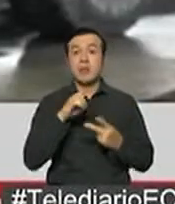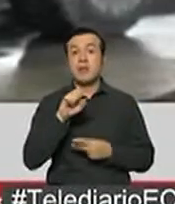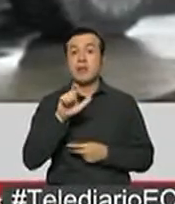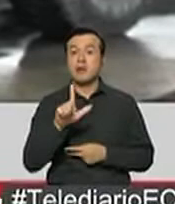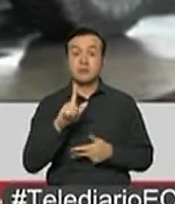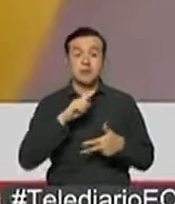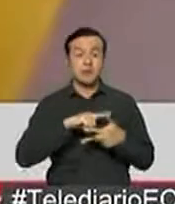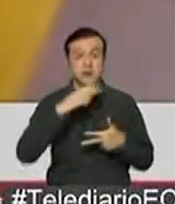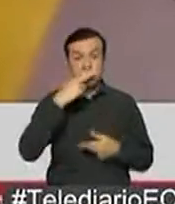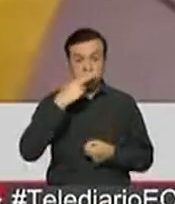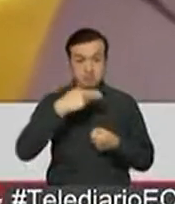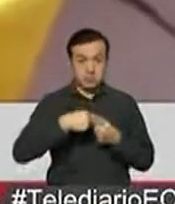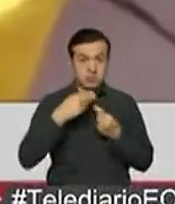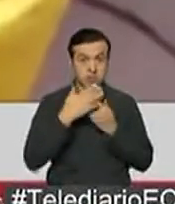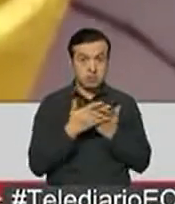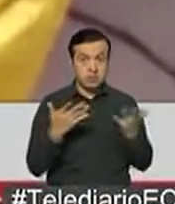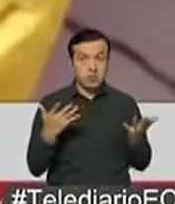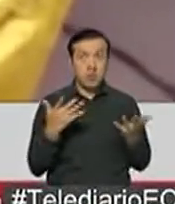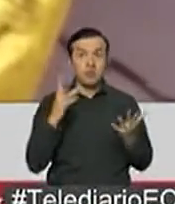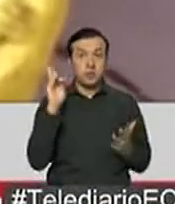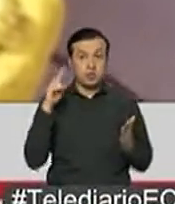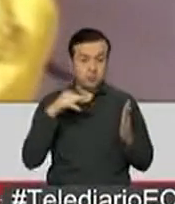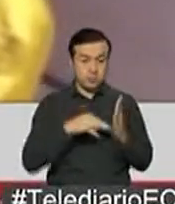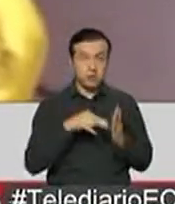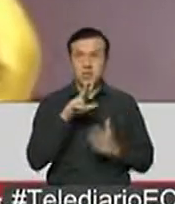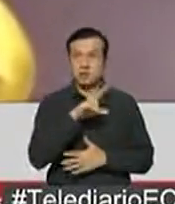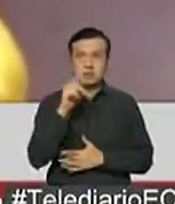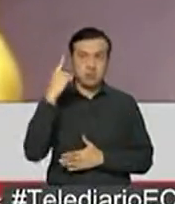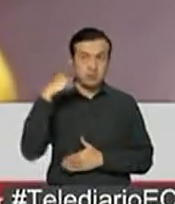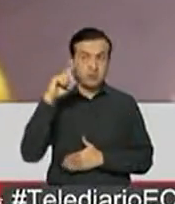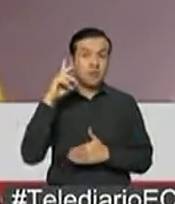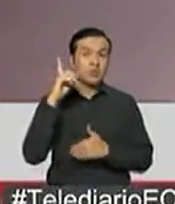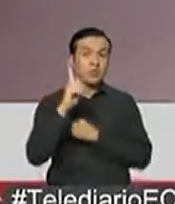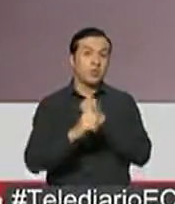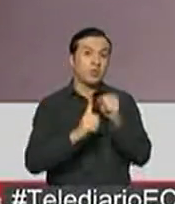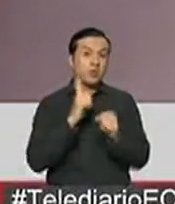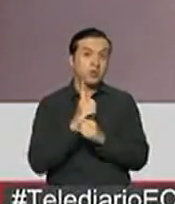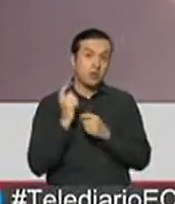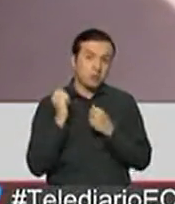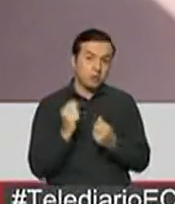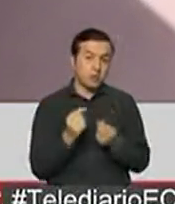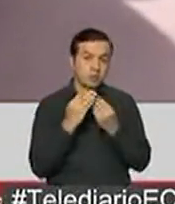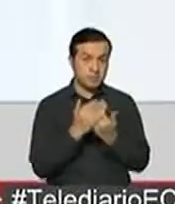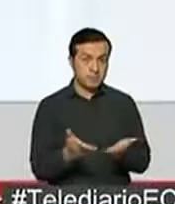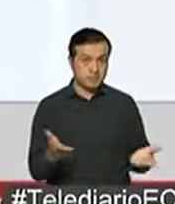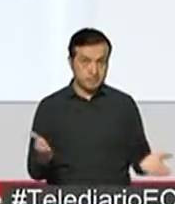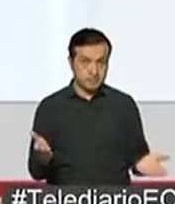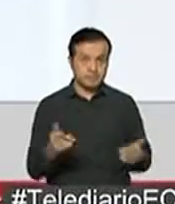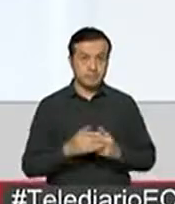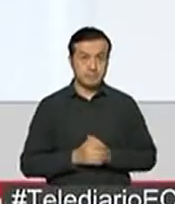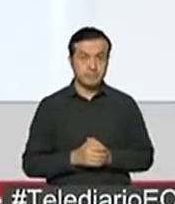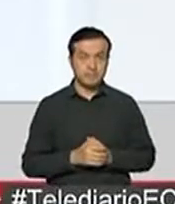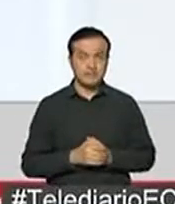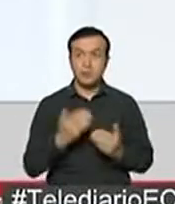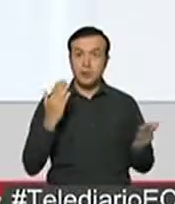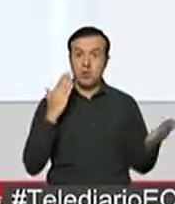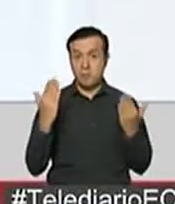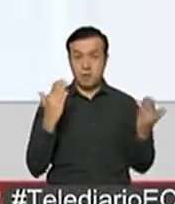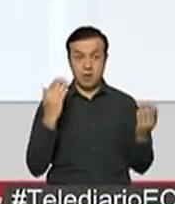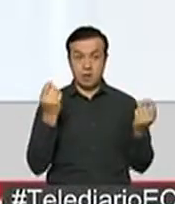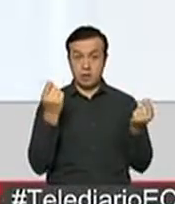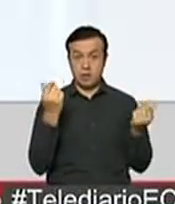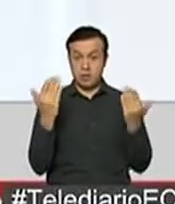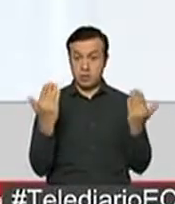gasolinas el fisco destina 2 mil 300 millones al año en subsidios a estos productos que comparado con el precio